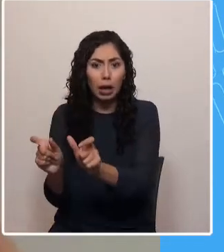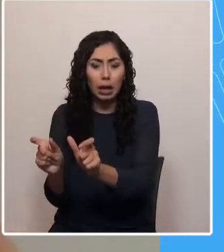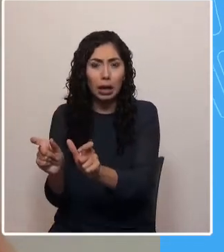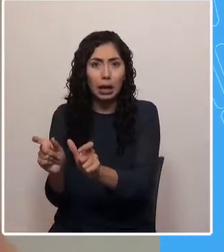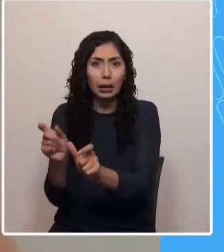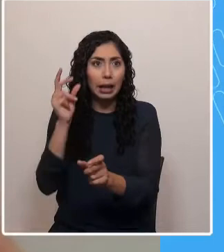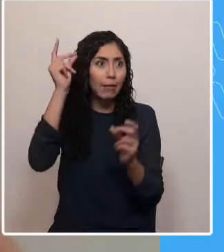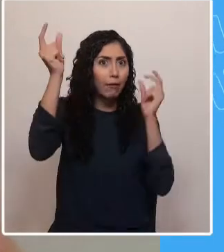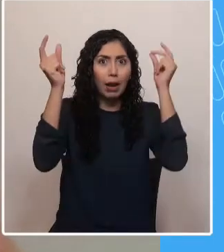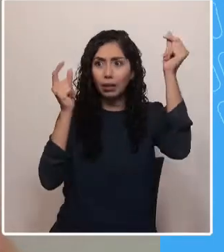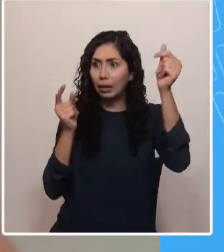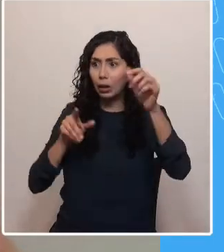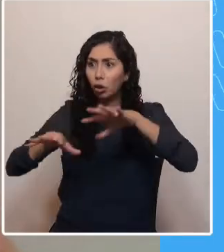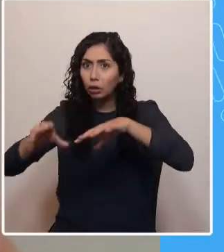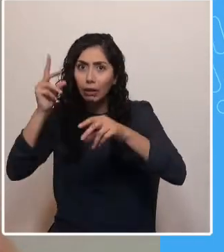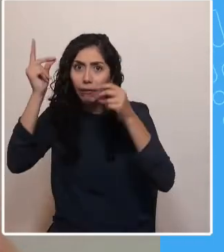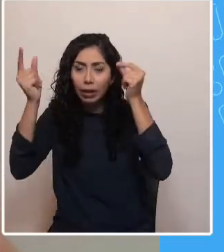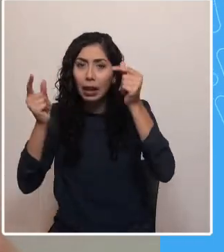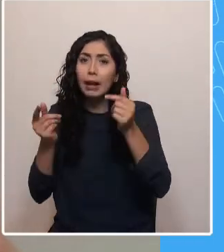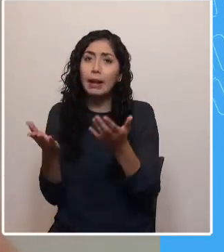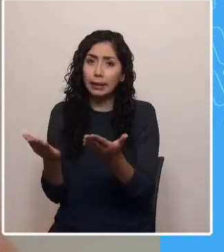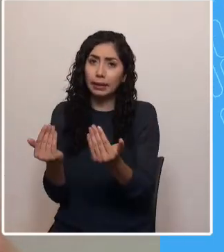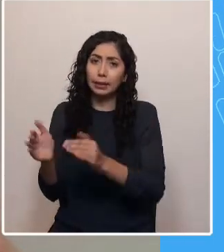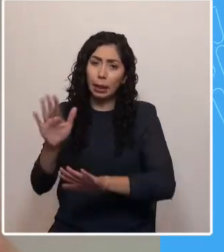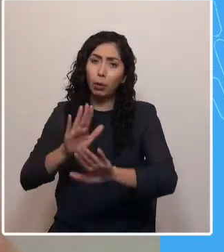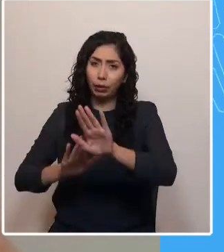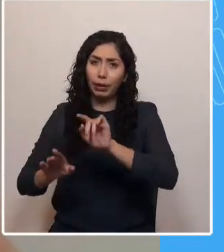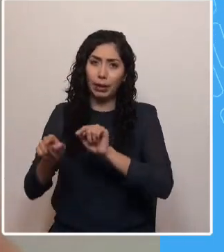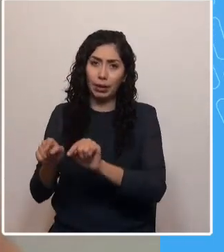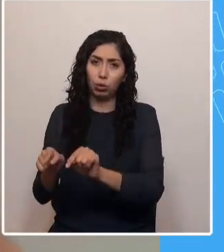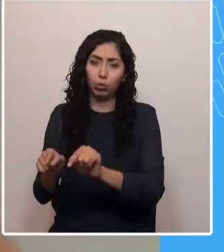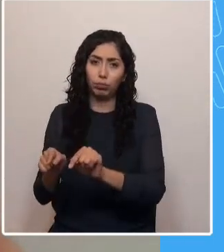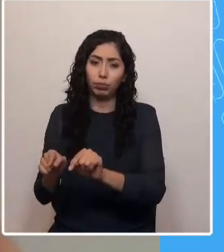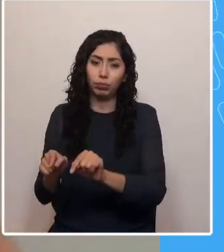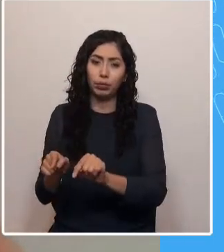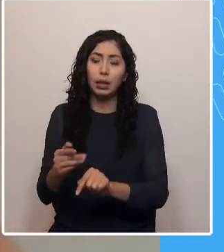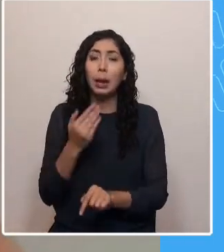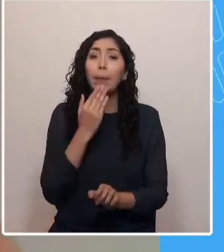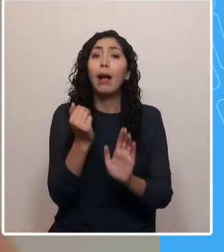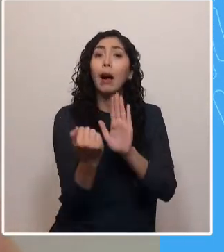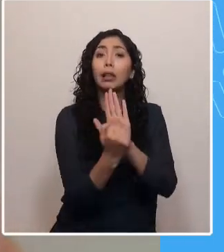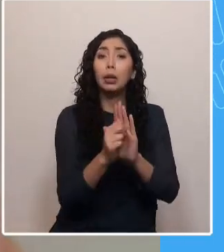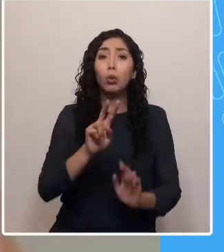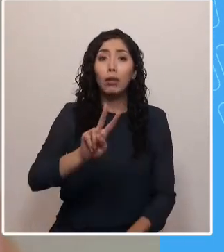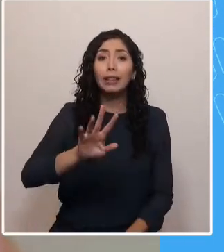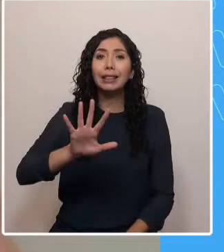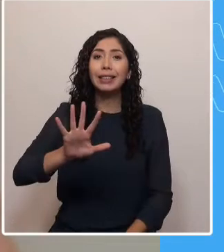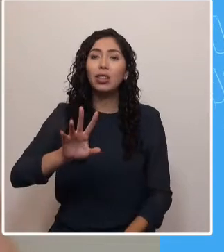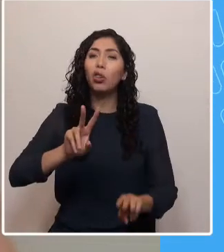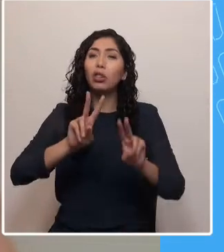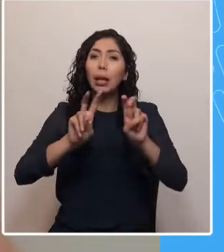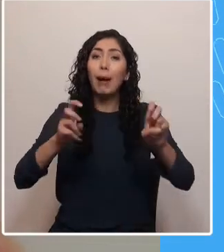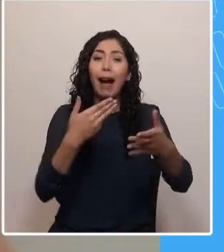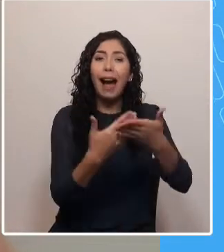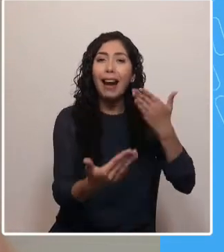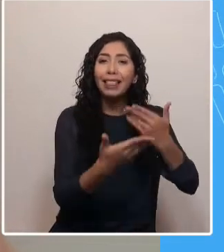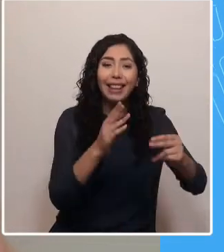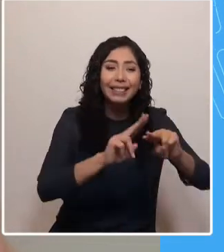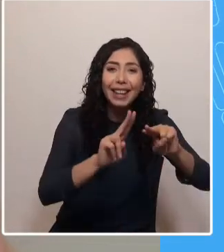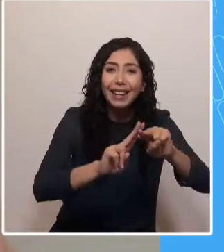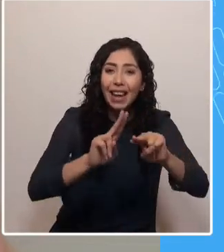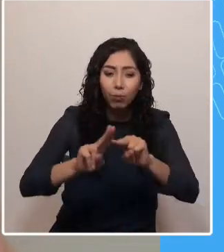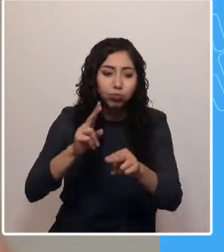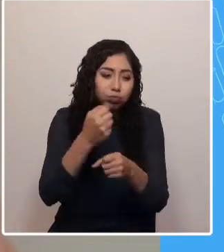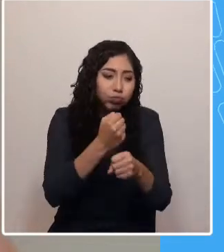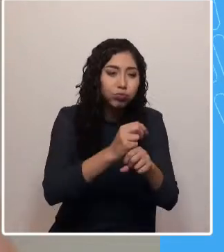proteger su autoría. Mención especial, algo sin lugar a duda, al artículo 25 de la artesanía, porque tenemos, así como tuvimos en su momento